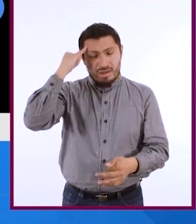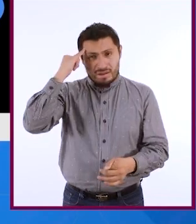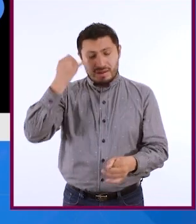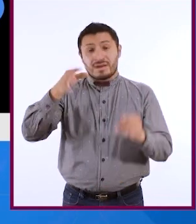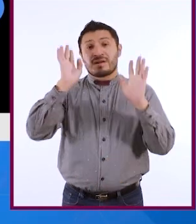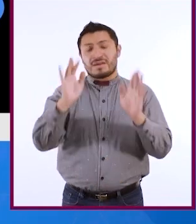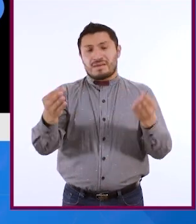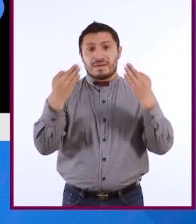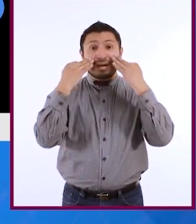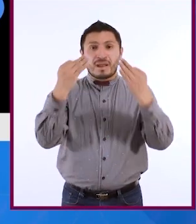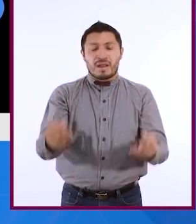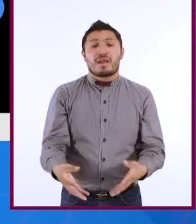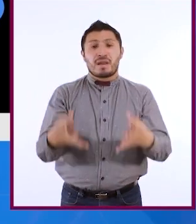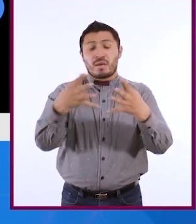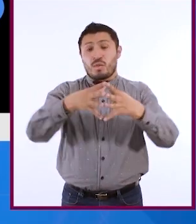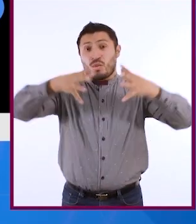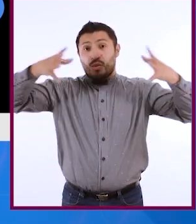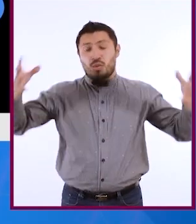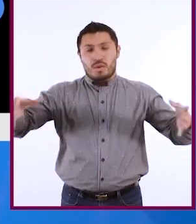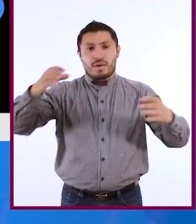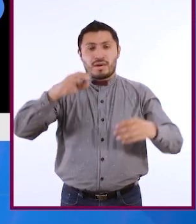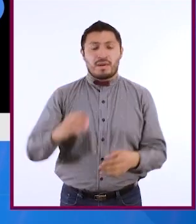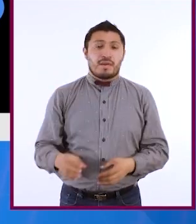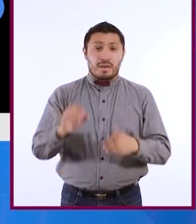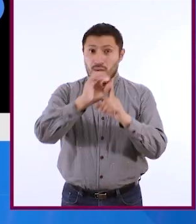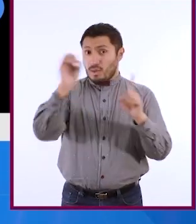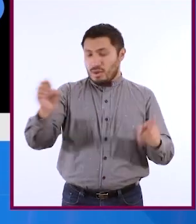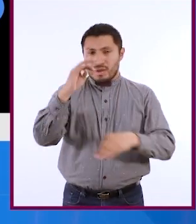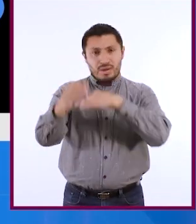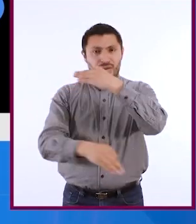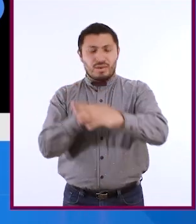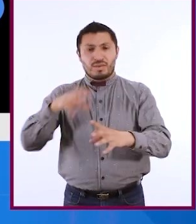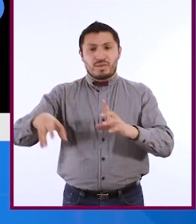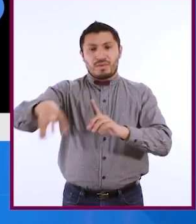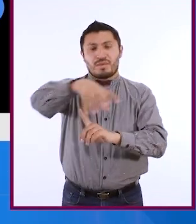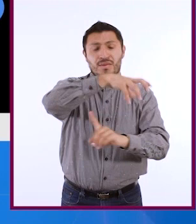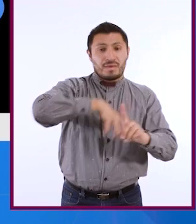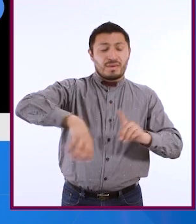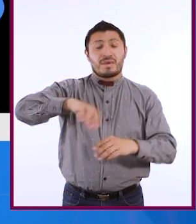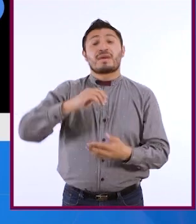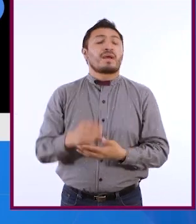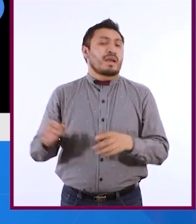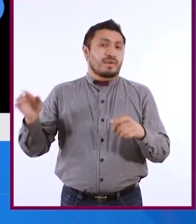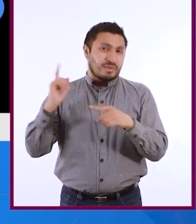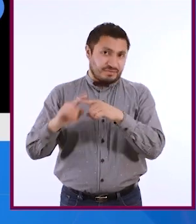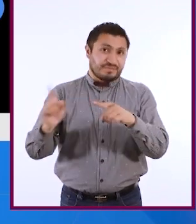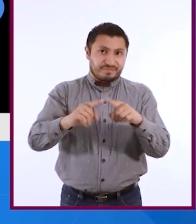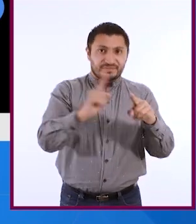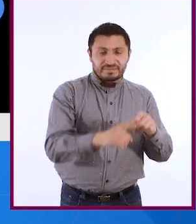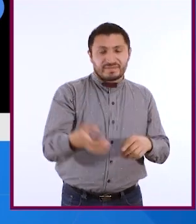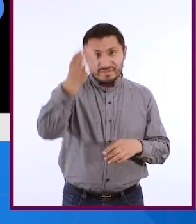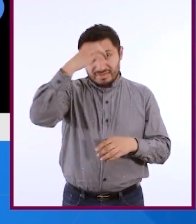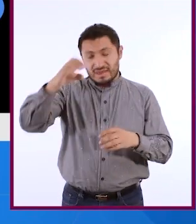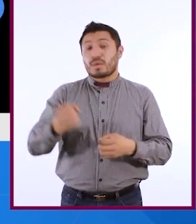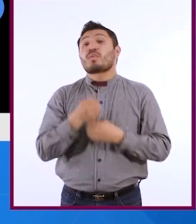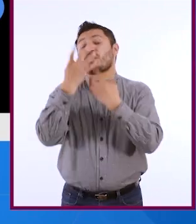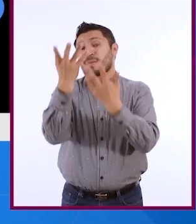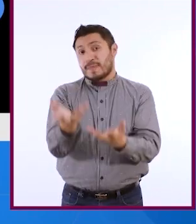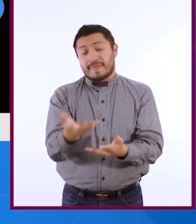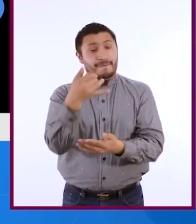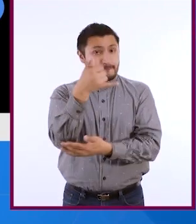demostrado una enorme capacidad de organización en todas sus diversidades además, porque son totalmente distintas las